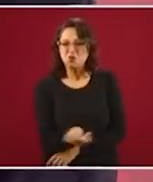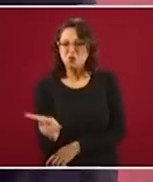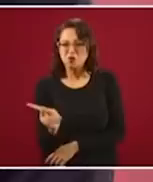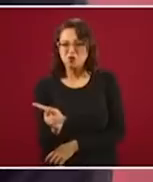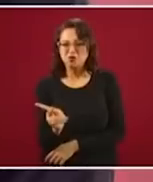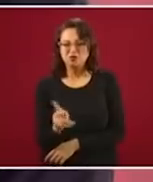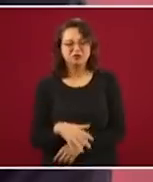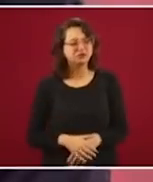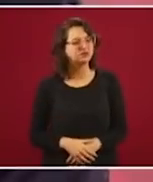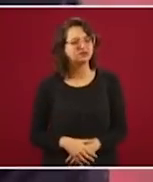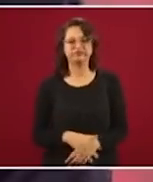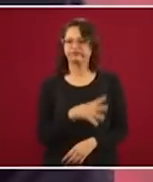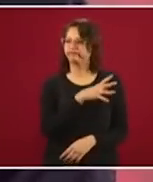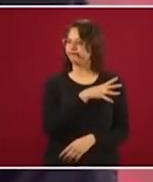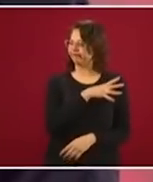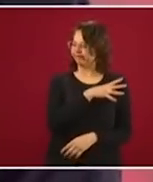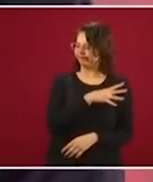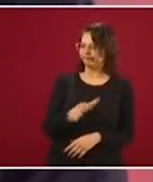Es ofensivo.